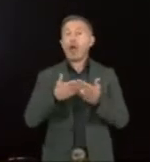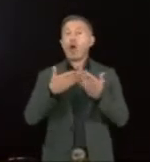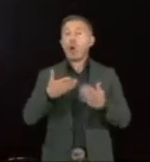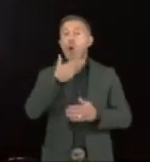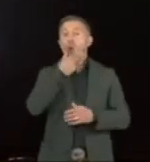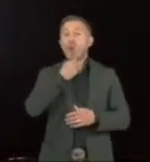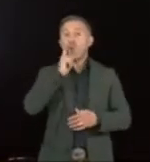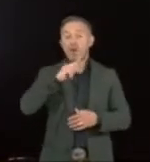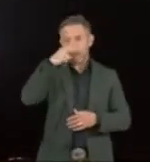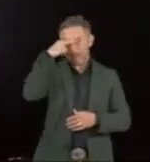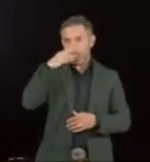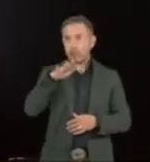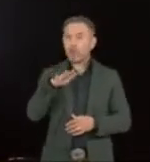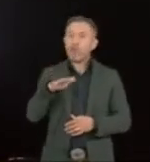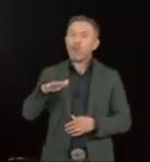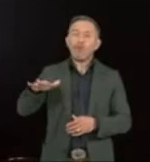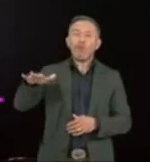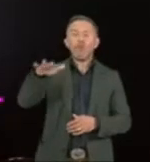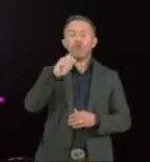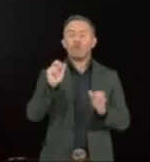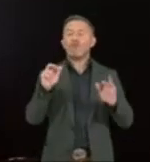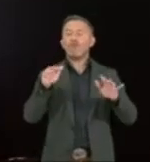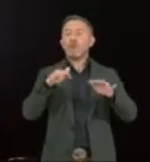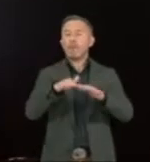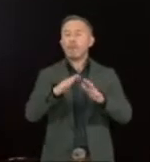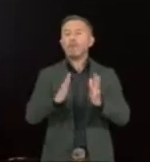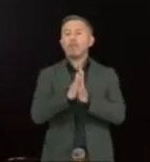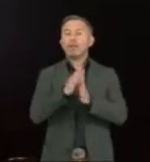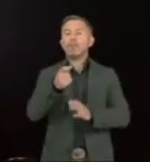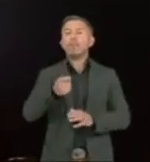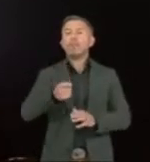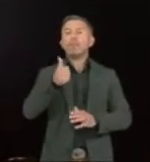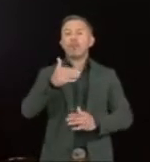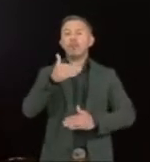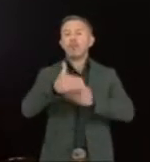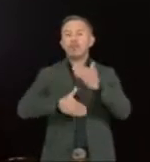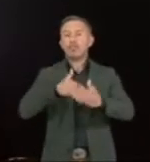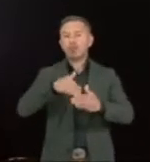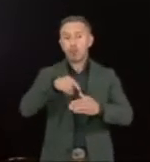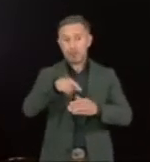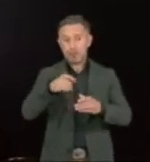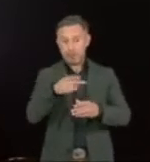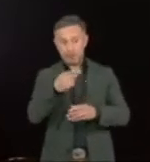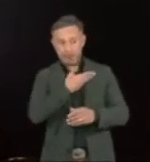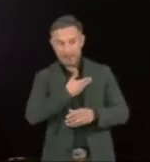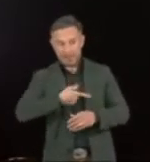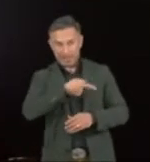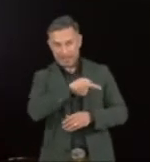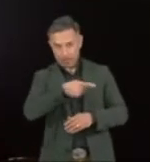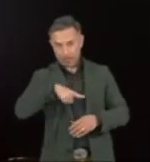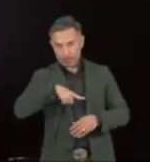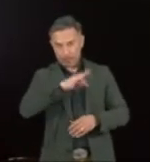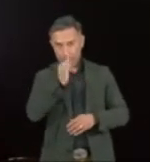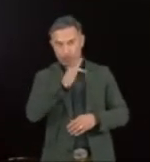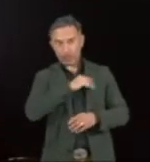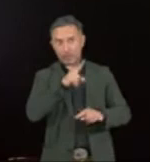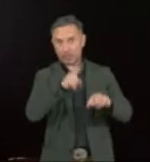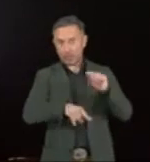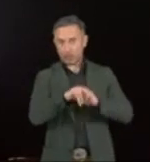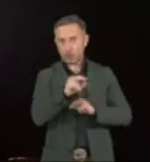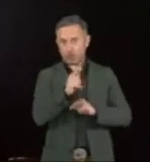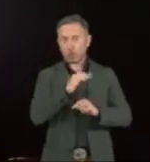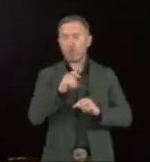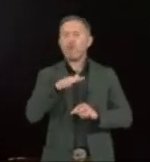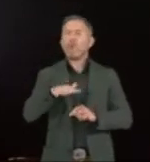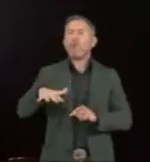mexicanos pudimos participar en el primer proceso de revocación de mandato del titular del poder ejecutivo federal en condiciones de